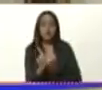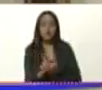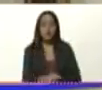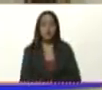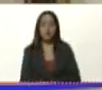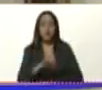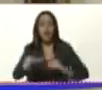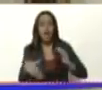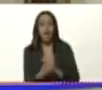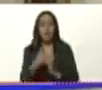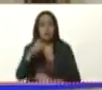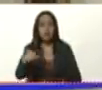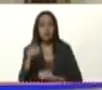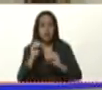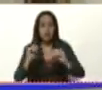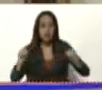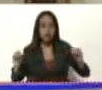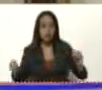Hasta nuevo aviso.